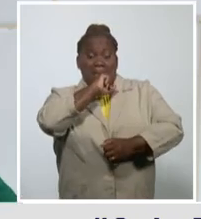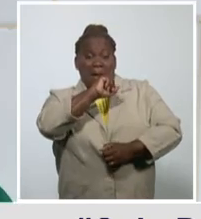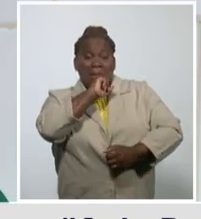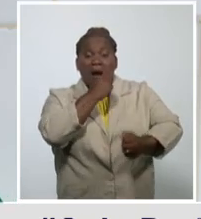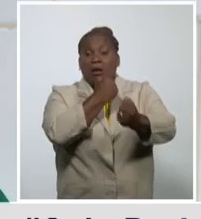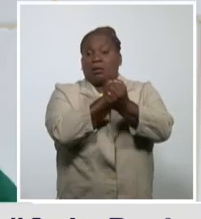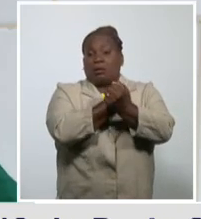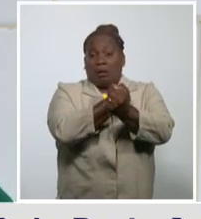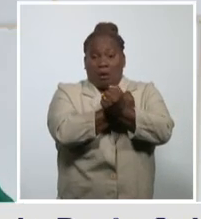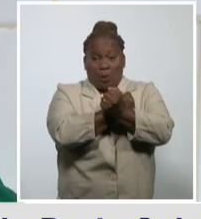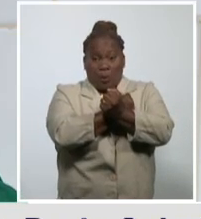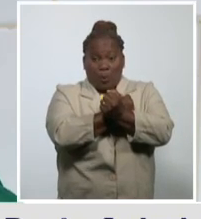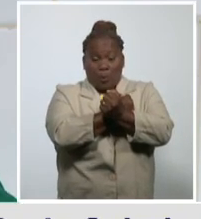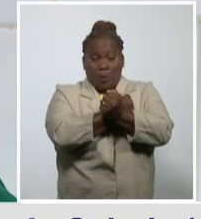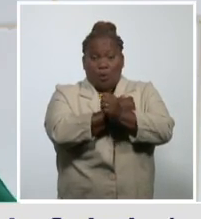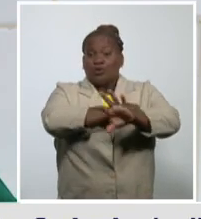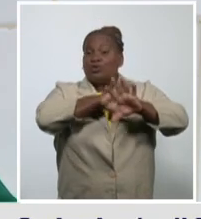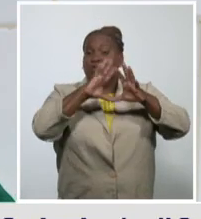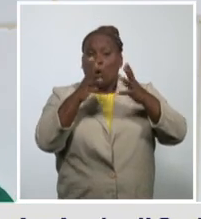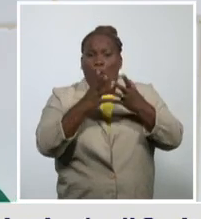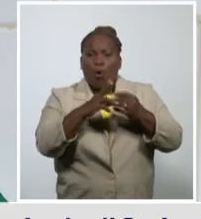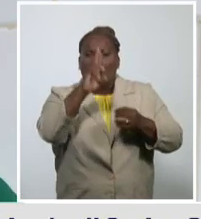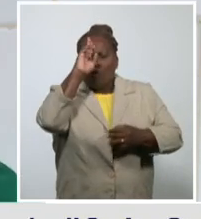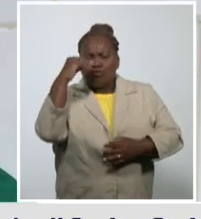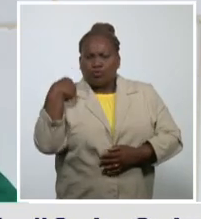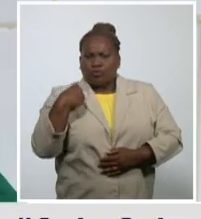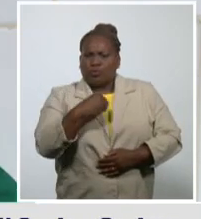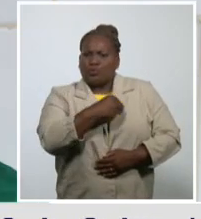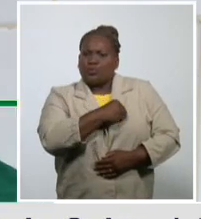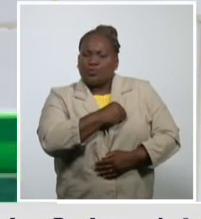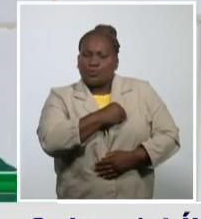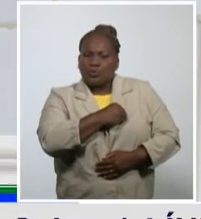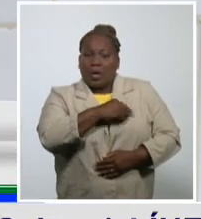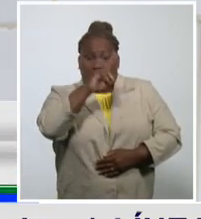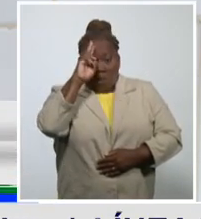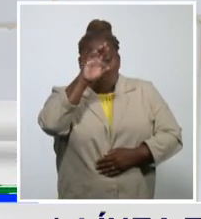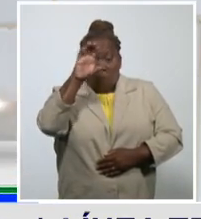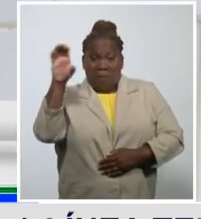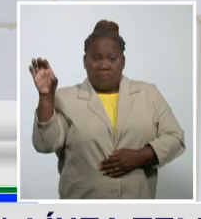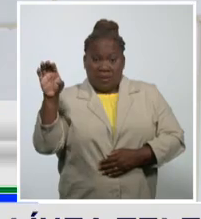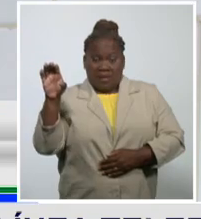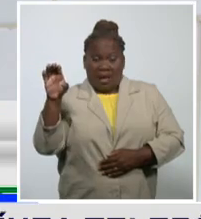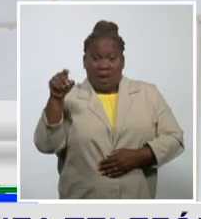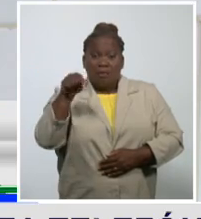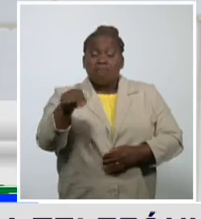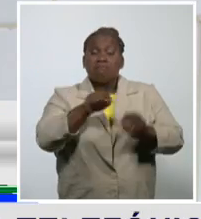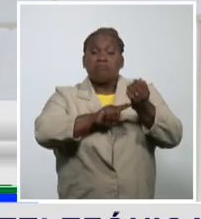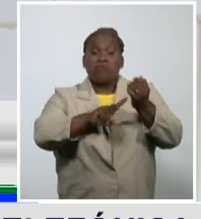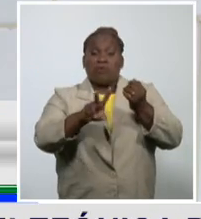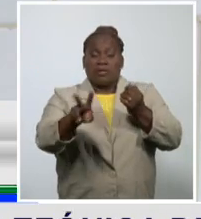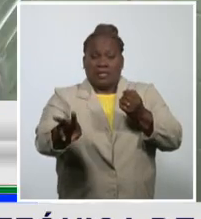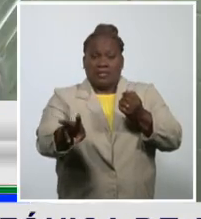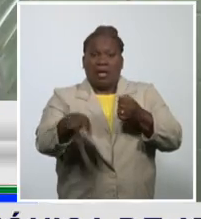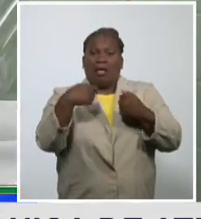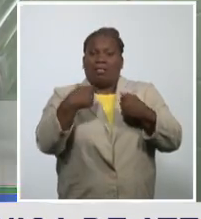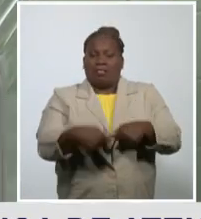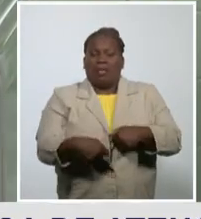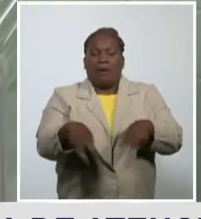riesgo y de todas las consultas que a nivel hospitalaria y de carácter provincial debemos